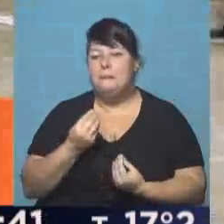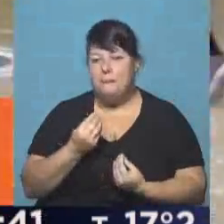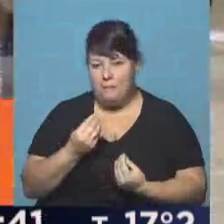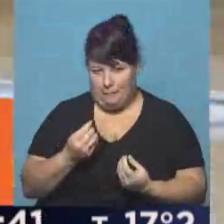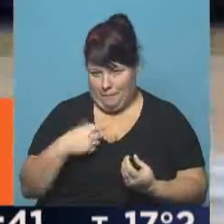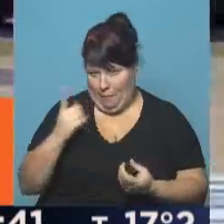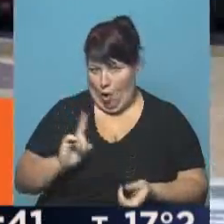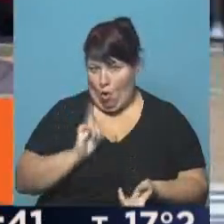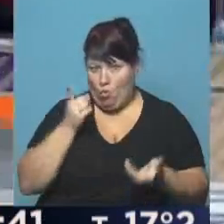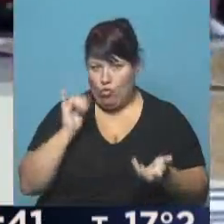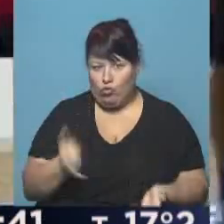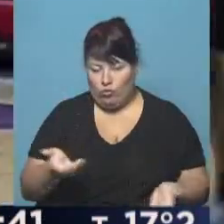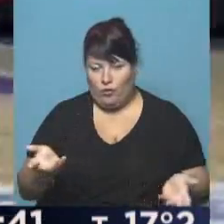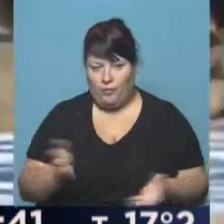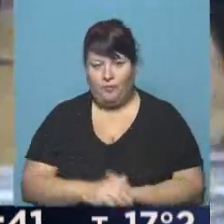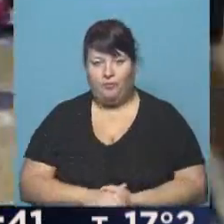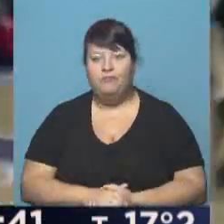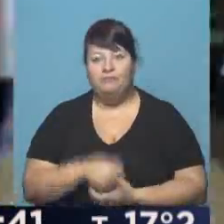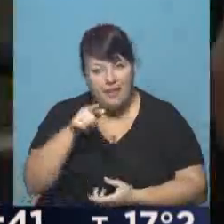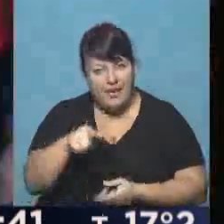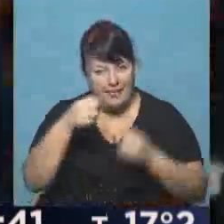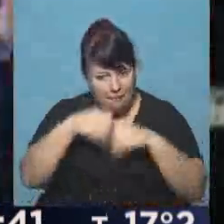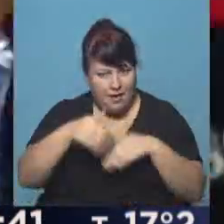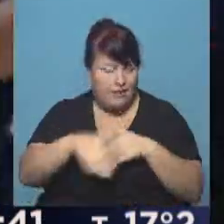es motivo de orgullo, así que ese es el punto de